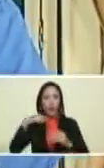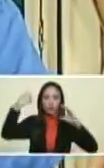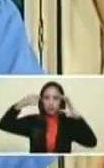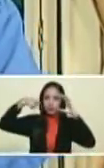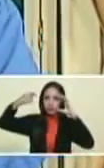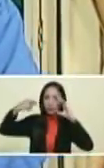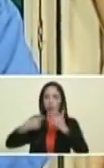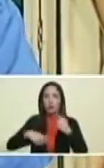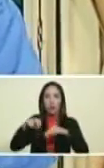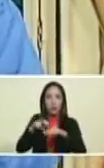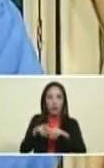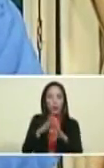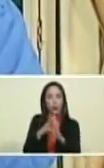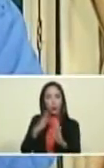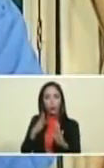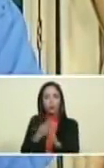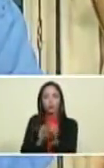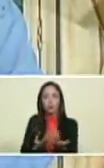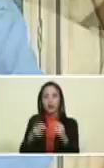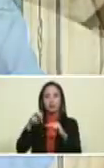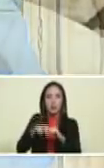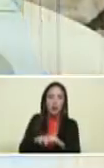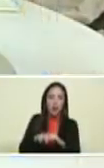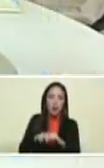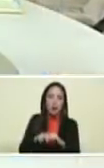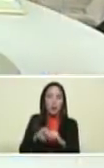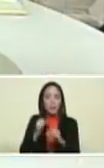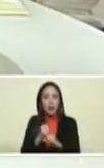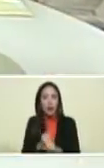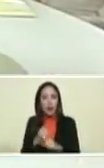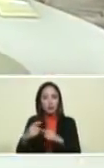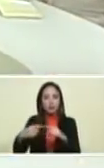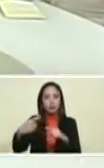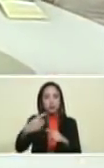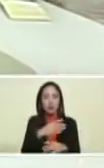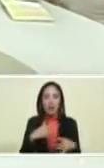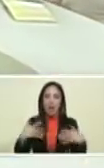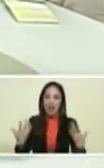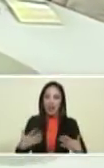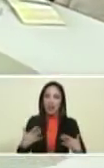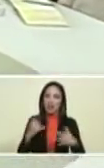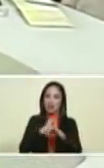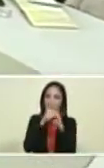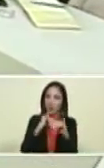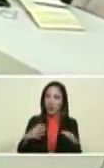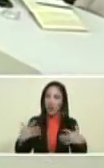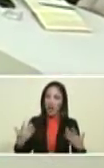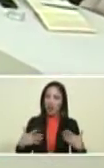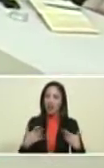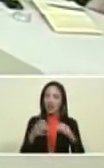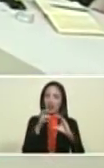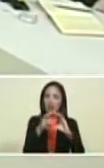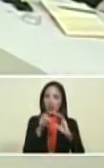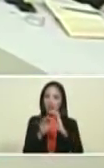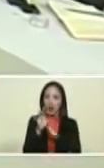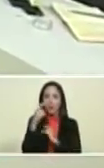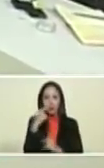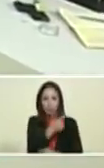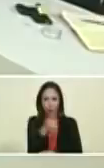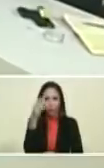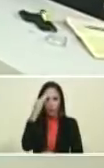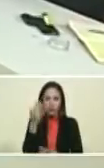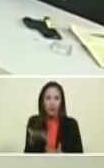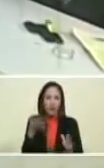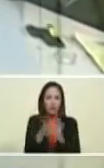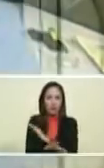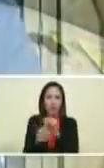se sentaban a hacer sus esperas, se sacaban su carnet, contentos, felices, porque ustedes saben que el sistema de